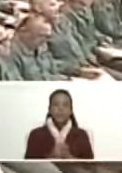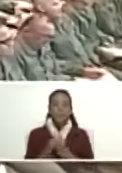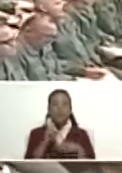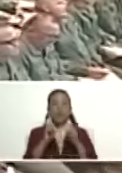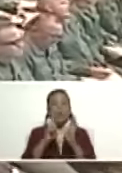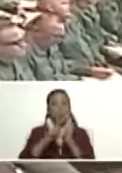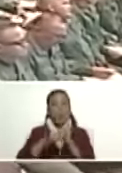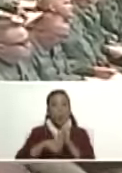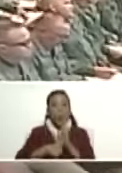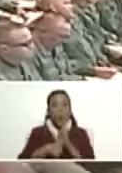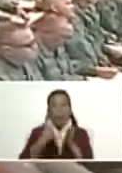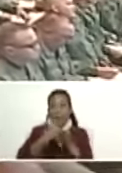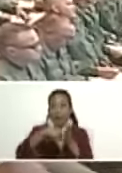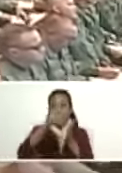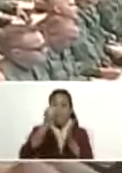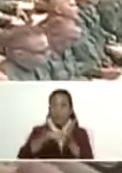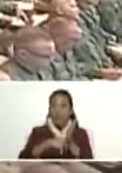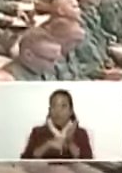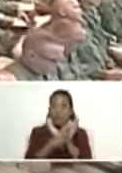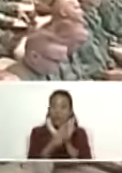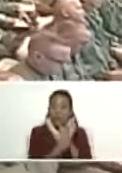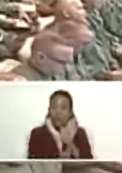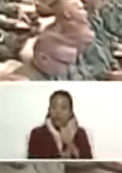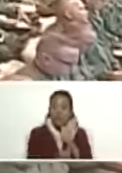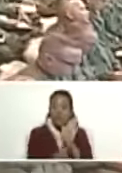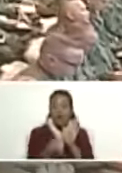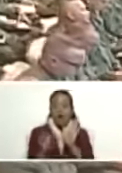el Reino Unido dio pasos